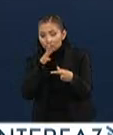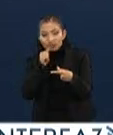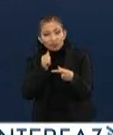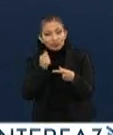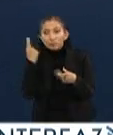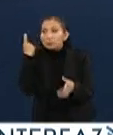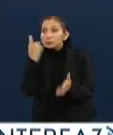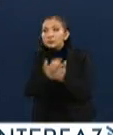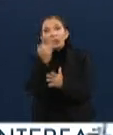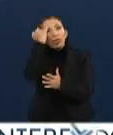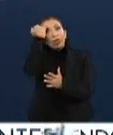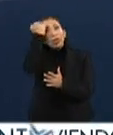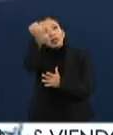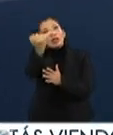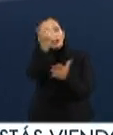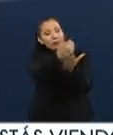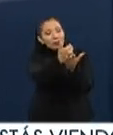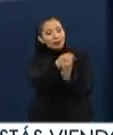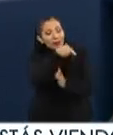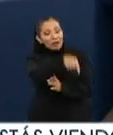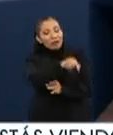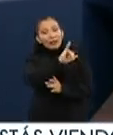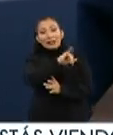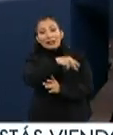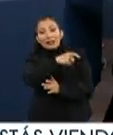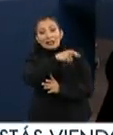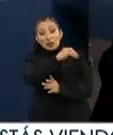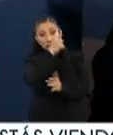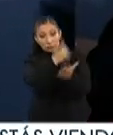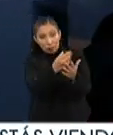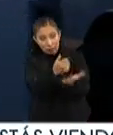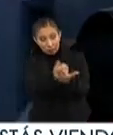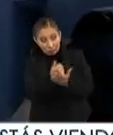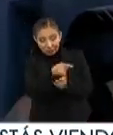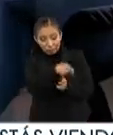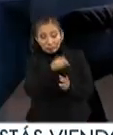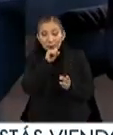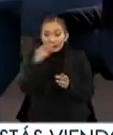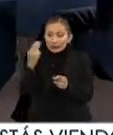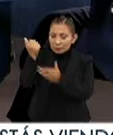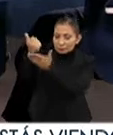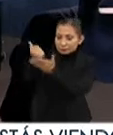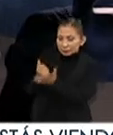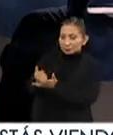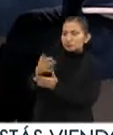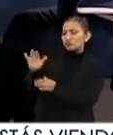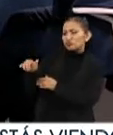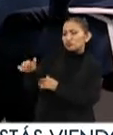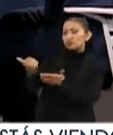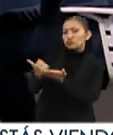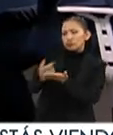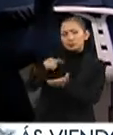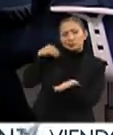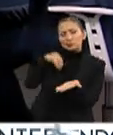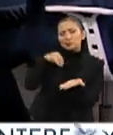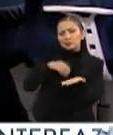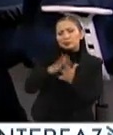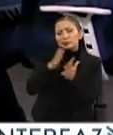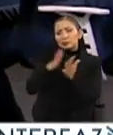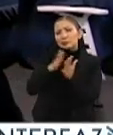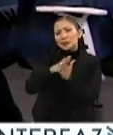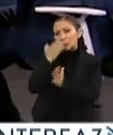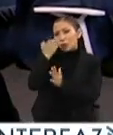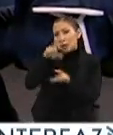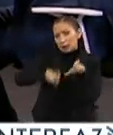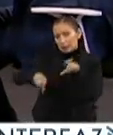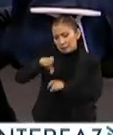podemos simplemente contar con la colaboración de ingenieros, también tenemos que recurrir forzosamente a la participación de la Facultad